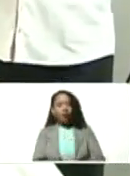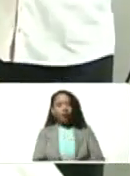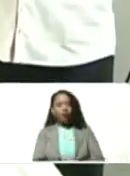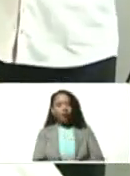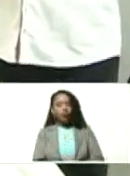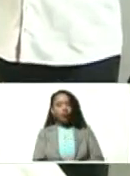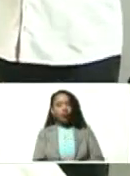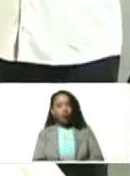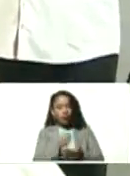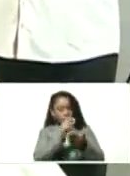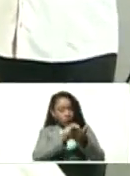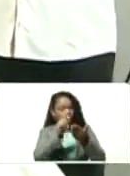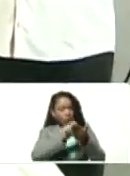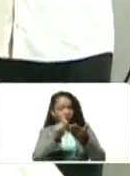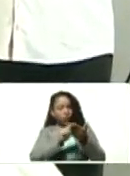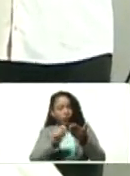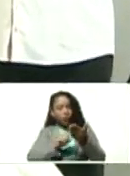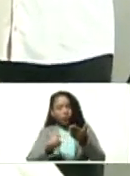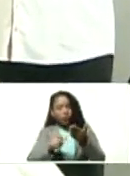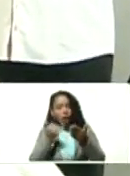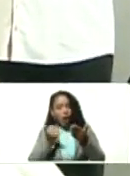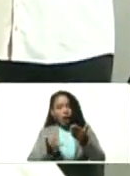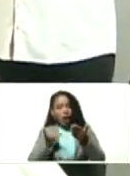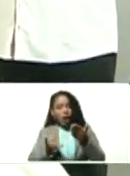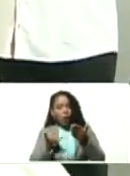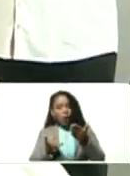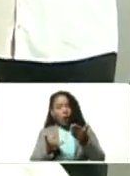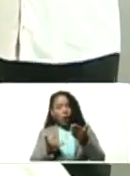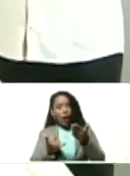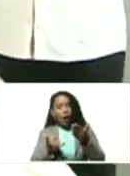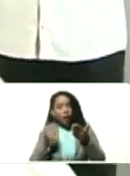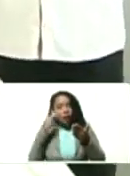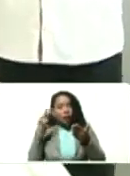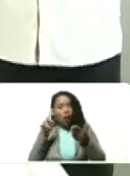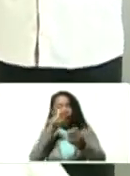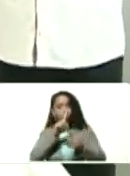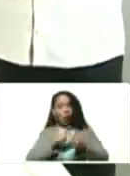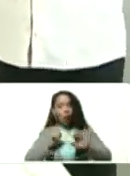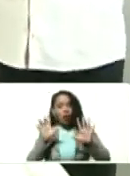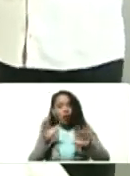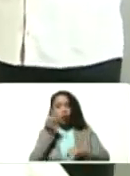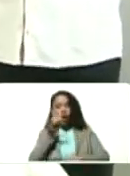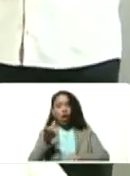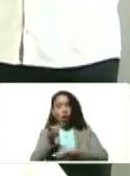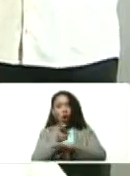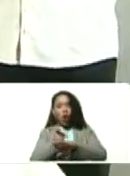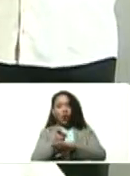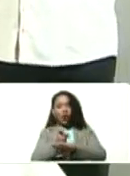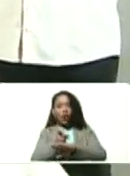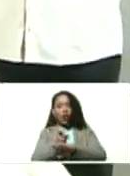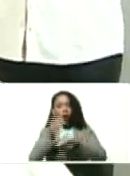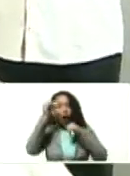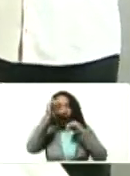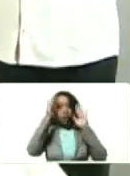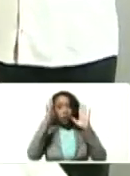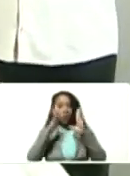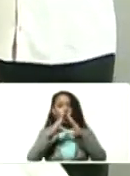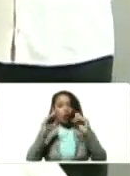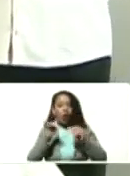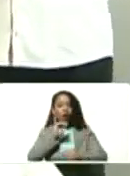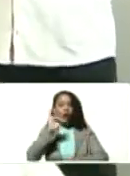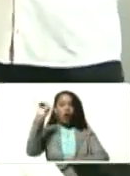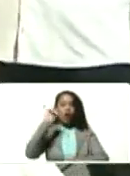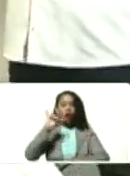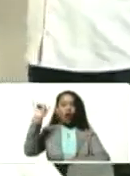al detalle. Ahora estamos en la onda del 1x10 del buen gobierno, atendiendo todas las